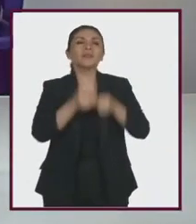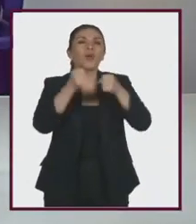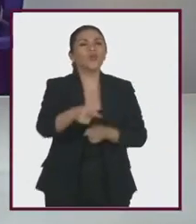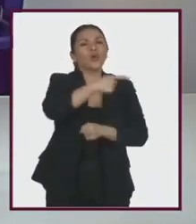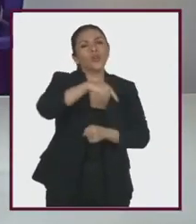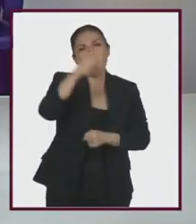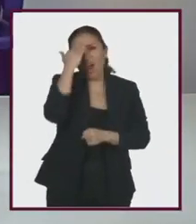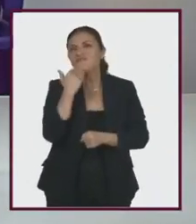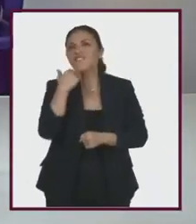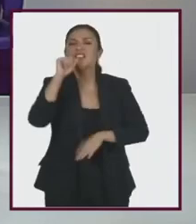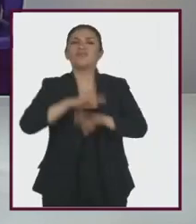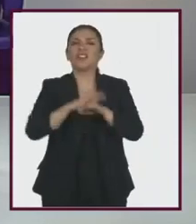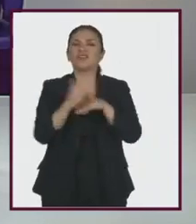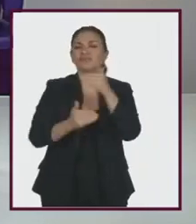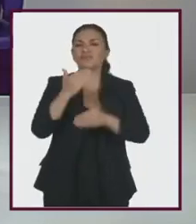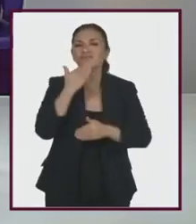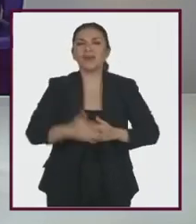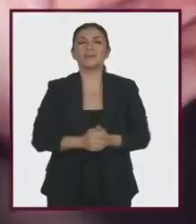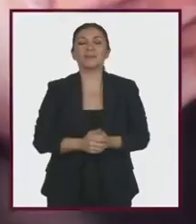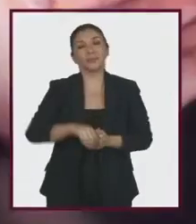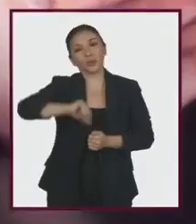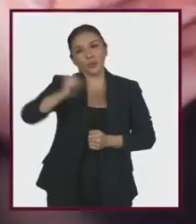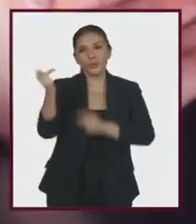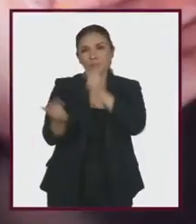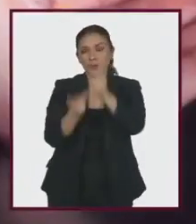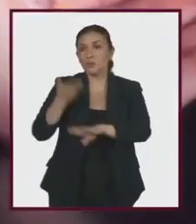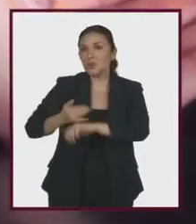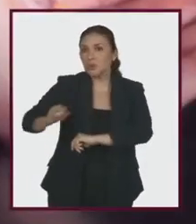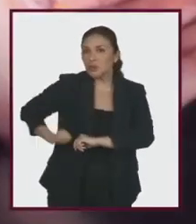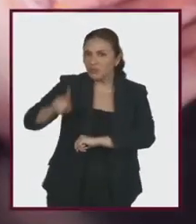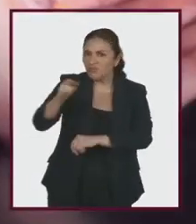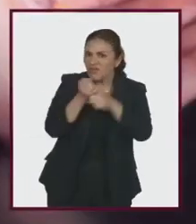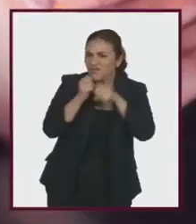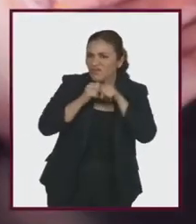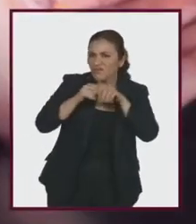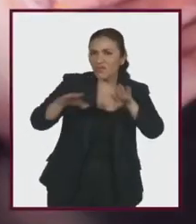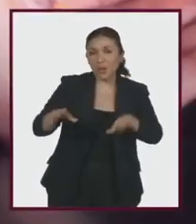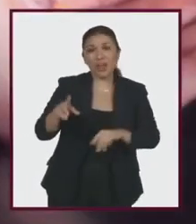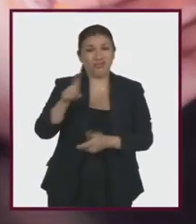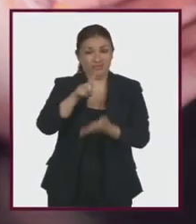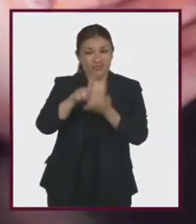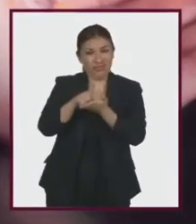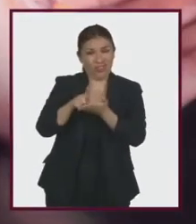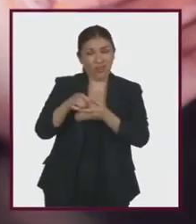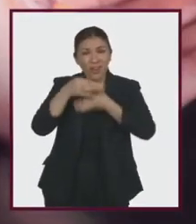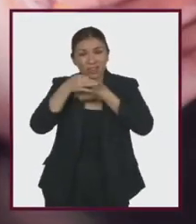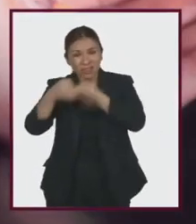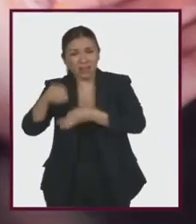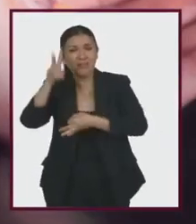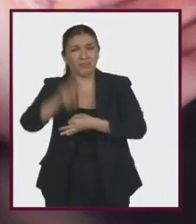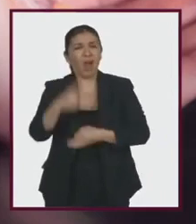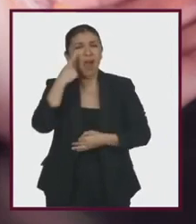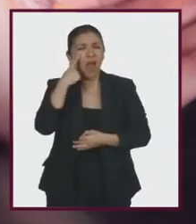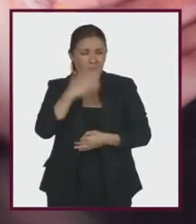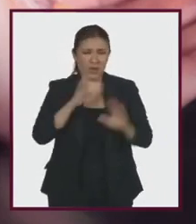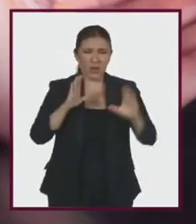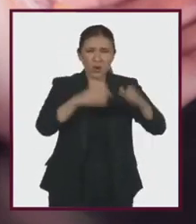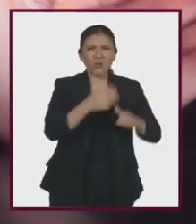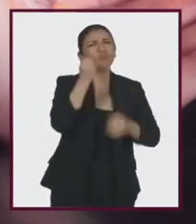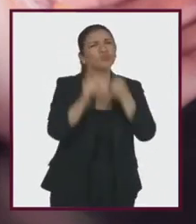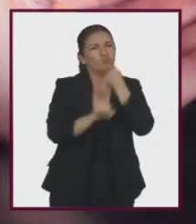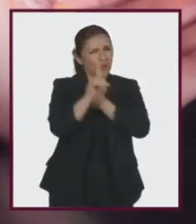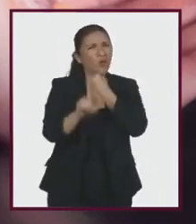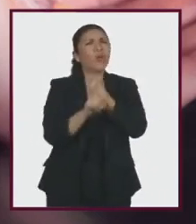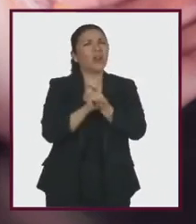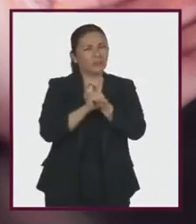y las jóvenes. Maribel Barraza, muy interesante la información. La drogadicción es un problema latente en mi comunidad. Muchas gracias por